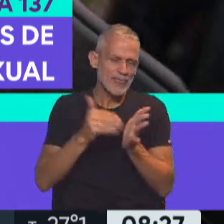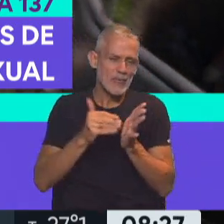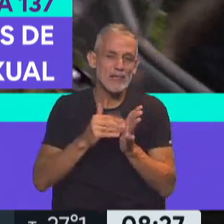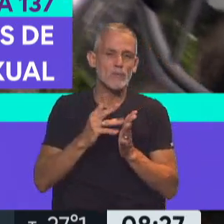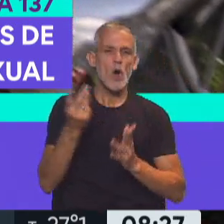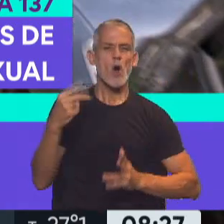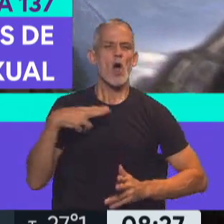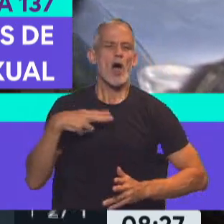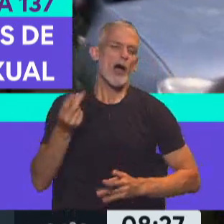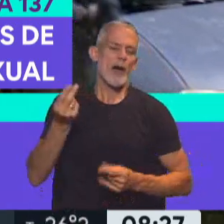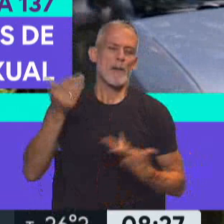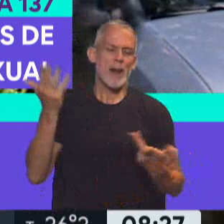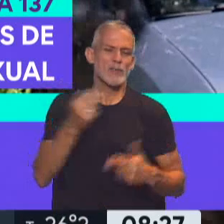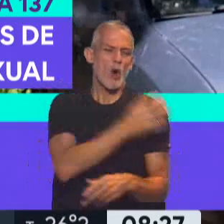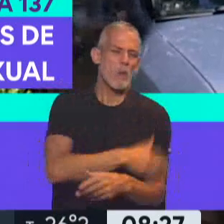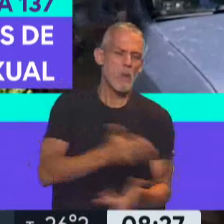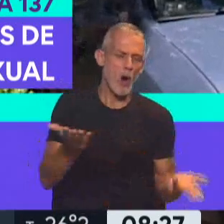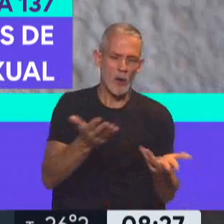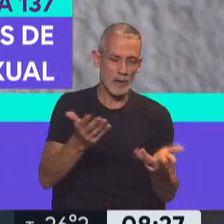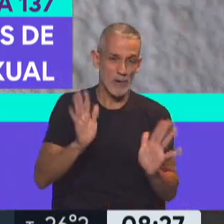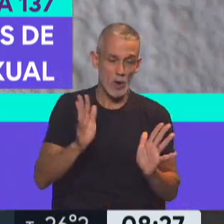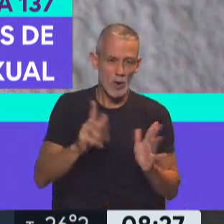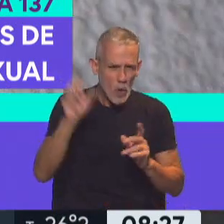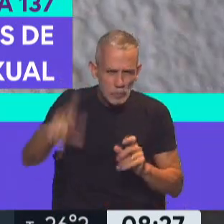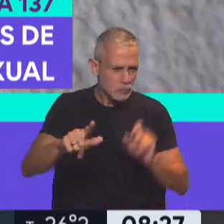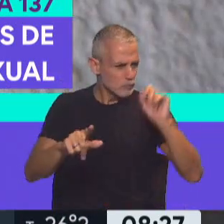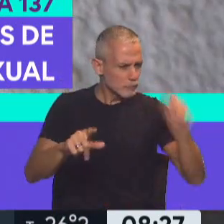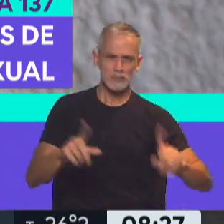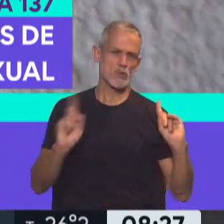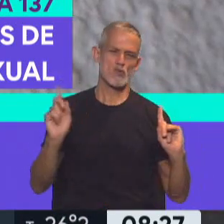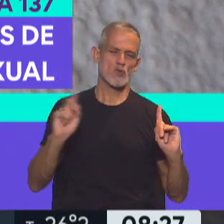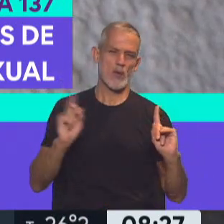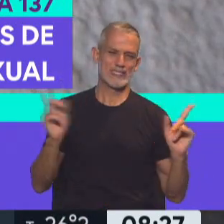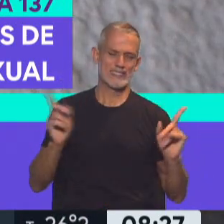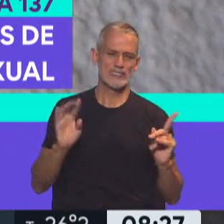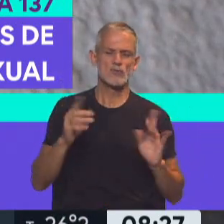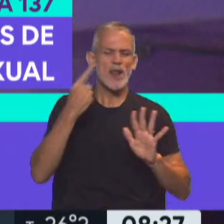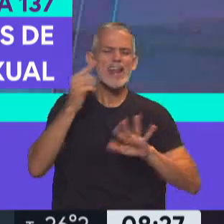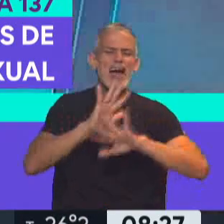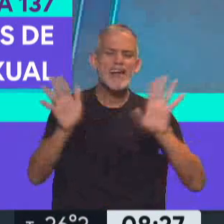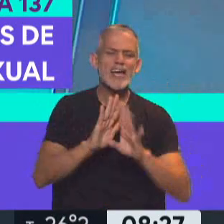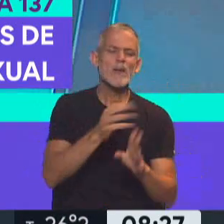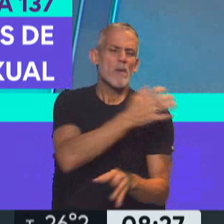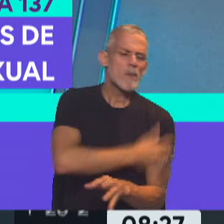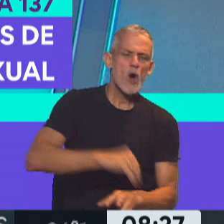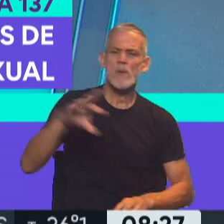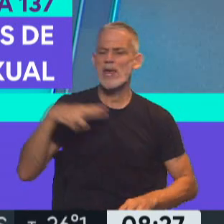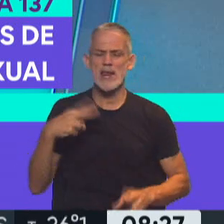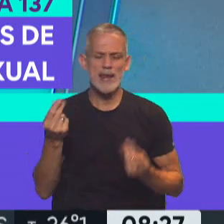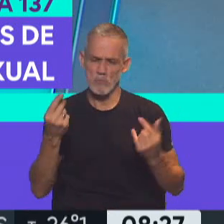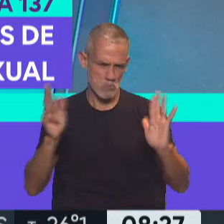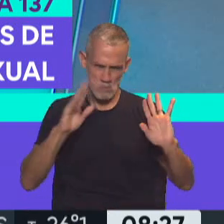posiciones de clase y ejercicio de género, pero no es algo específico de un grupo. Asignada por lo socioeconómico, no tiene que ver con eso. No.